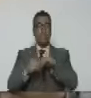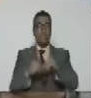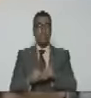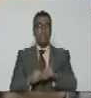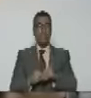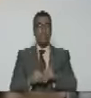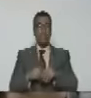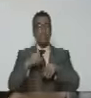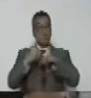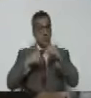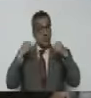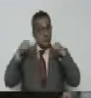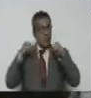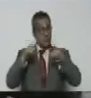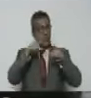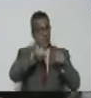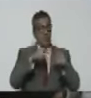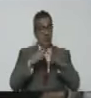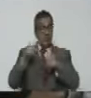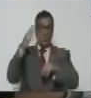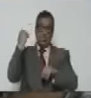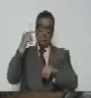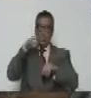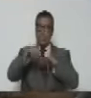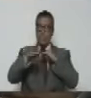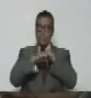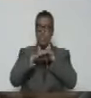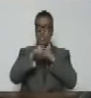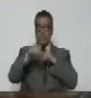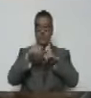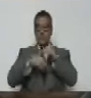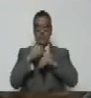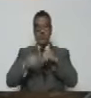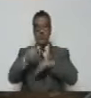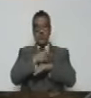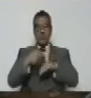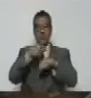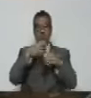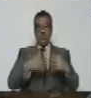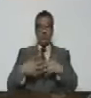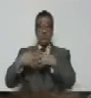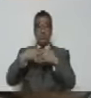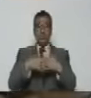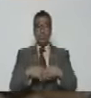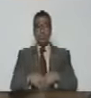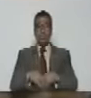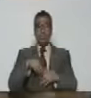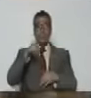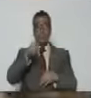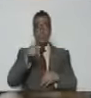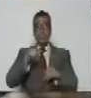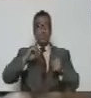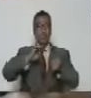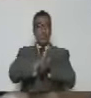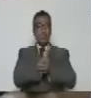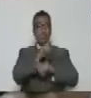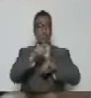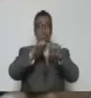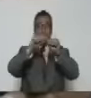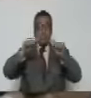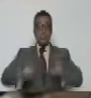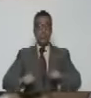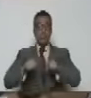de prácticas neocoloniales por parte del gobierno estadounidense. Una vez que desaparecieron los